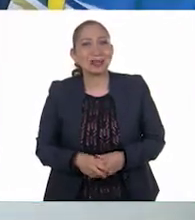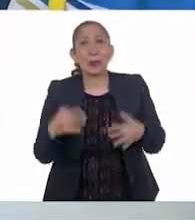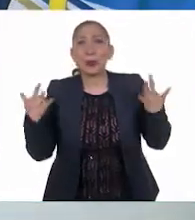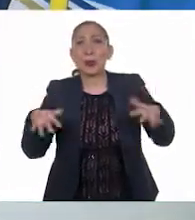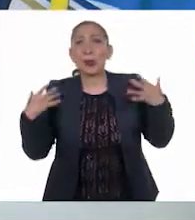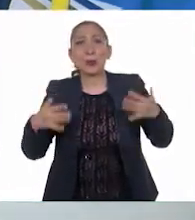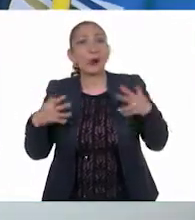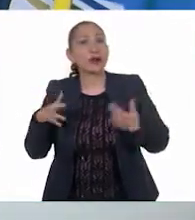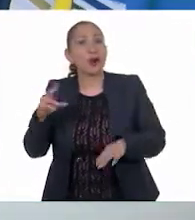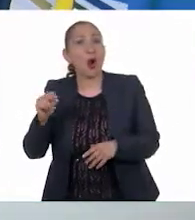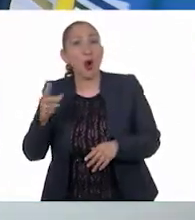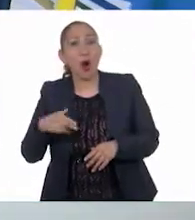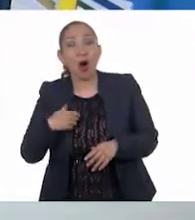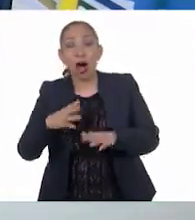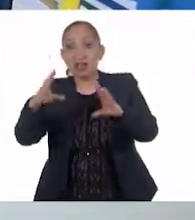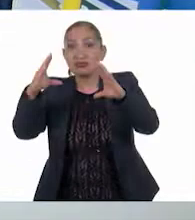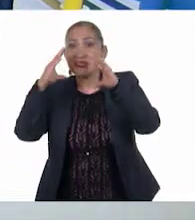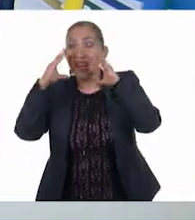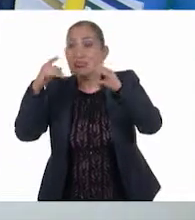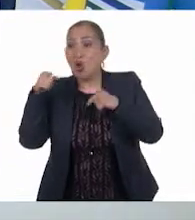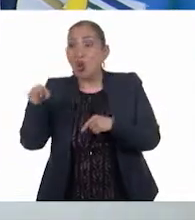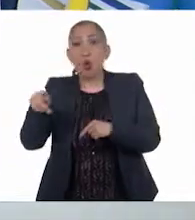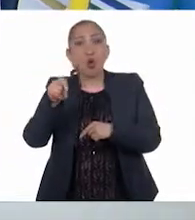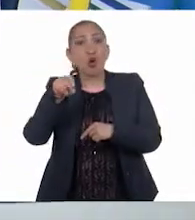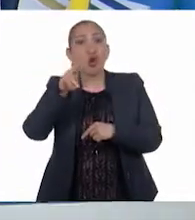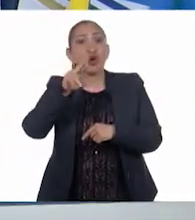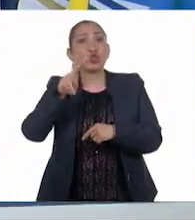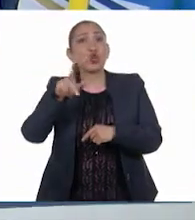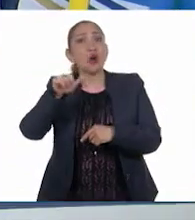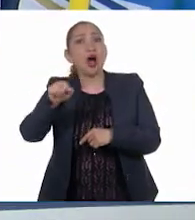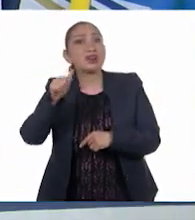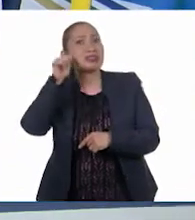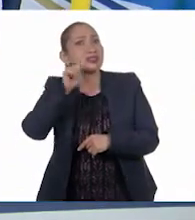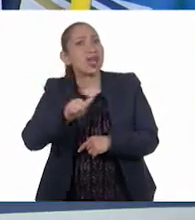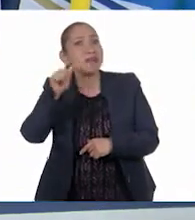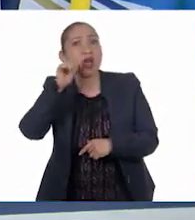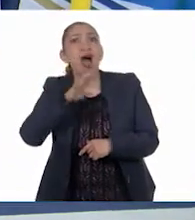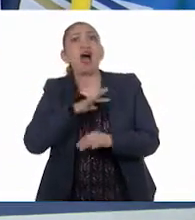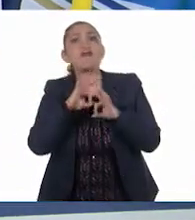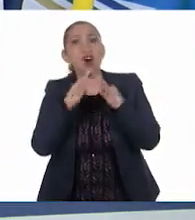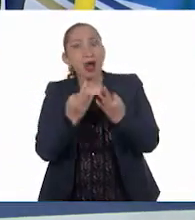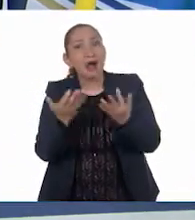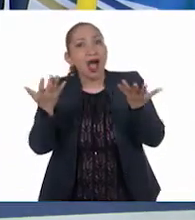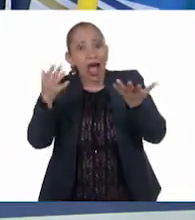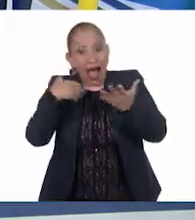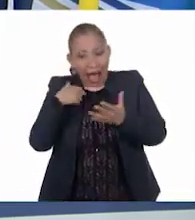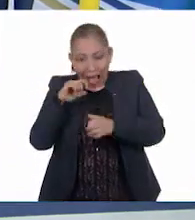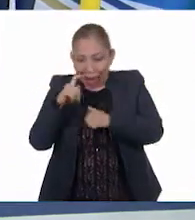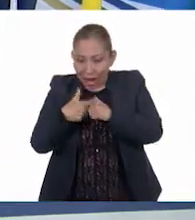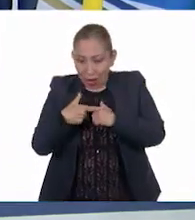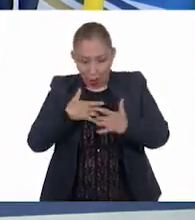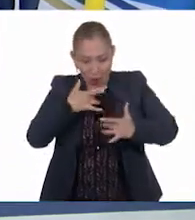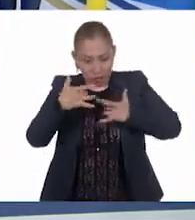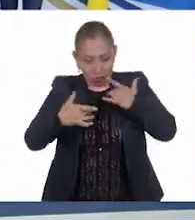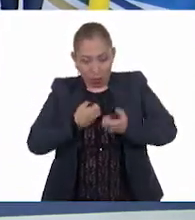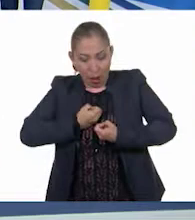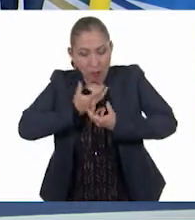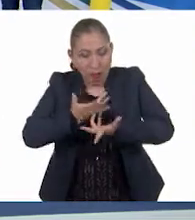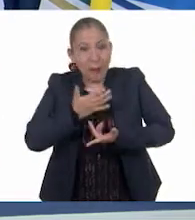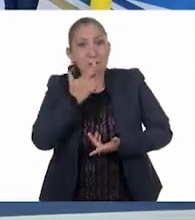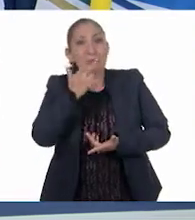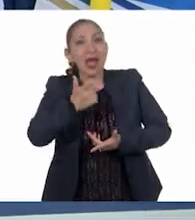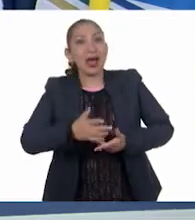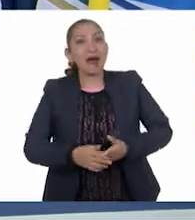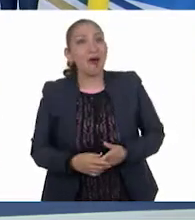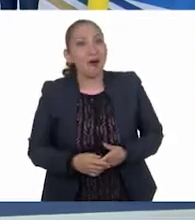¡Ay, Lolo! ¡Qué gran enseñanza nos da Trucas! Siempre hay una forma de hacer algo con las emociones para sentirnos